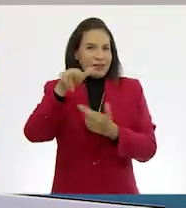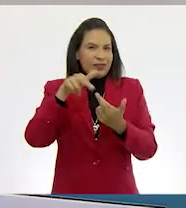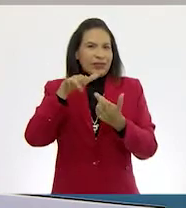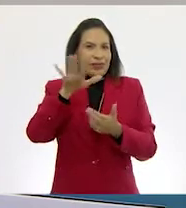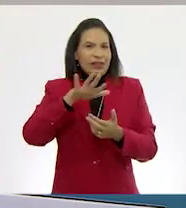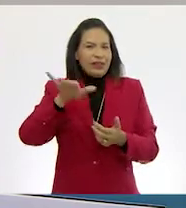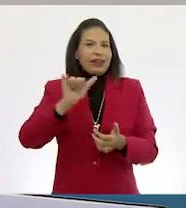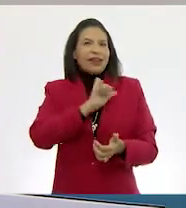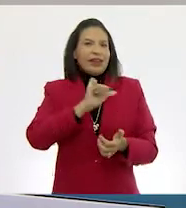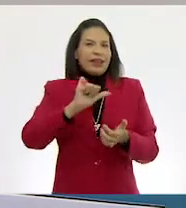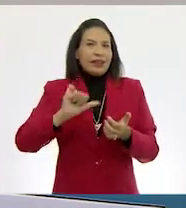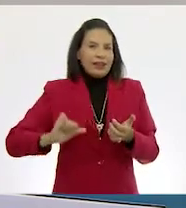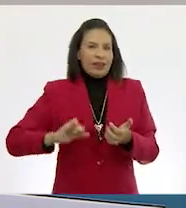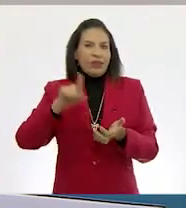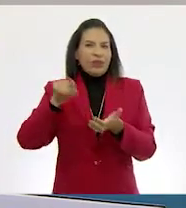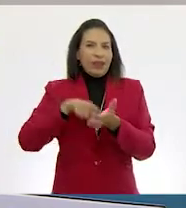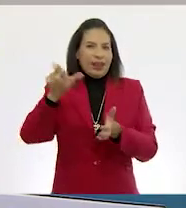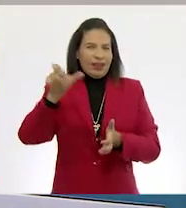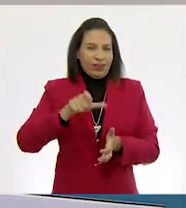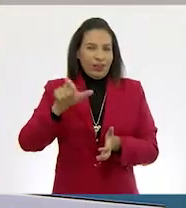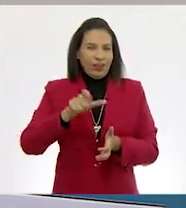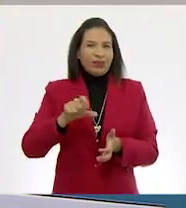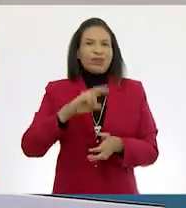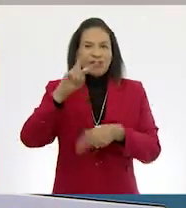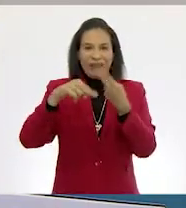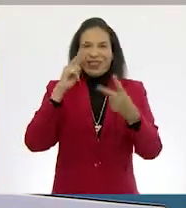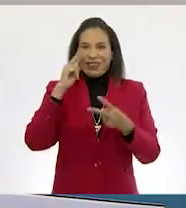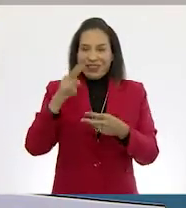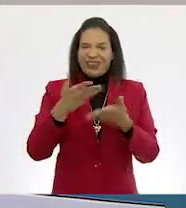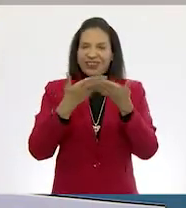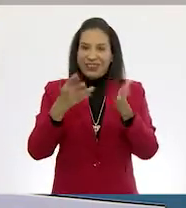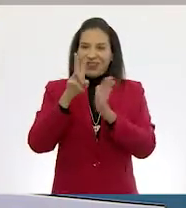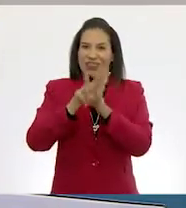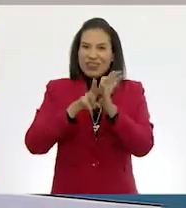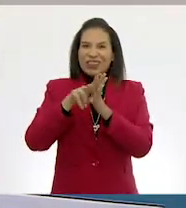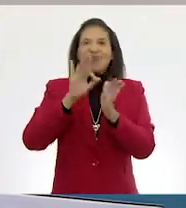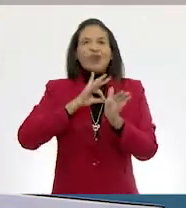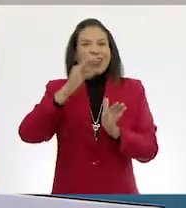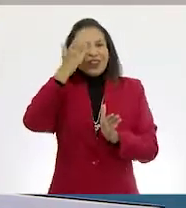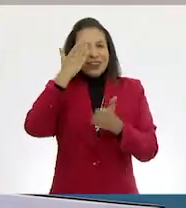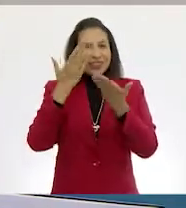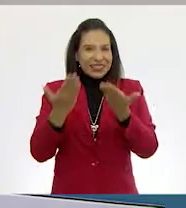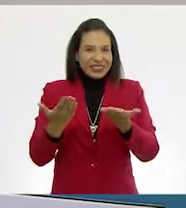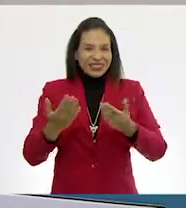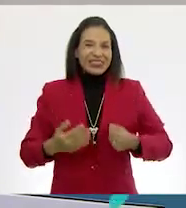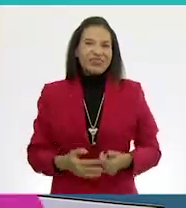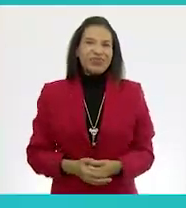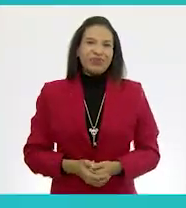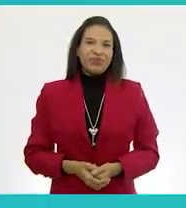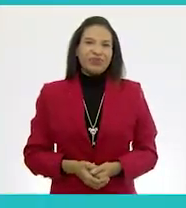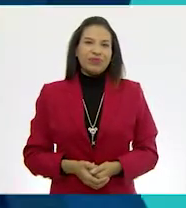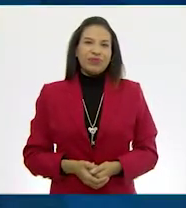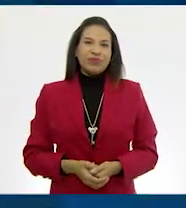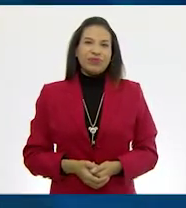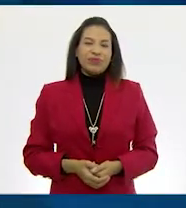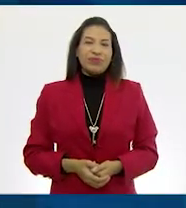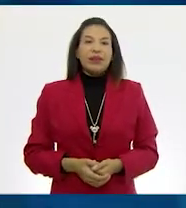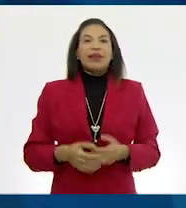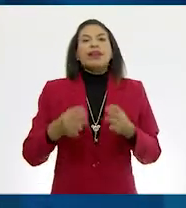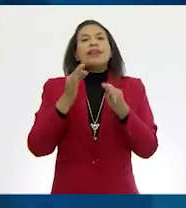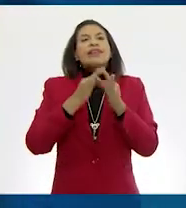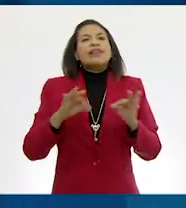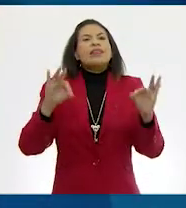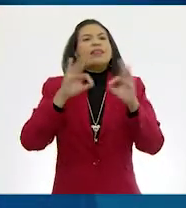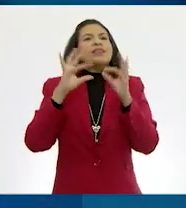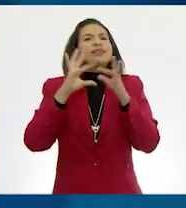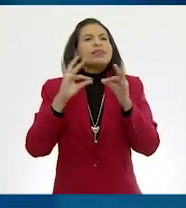alcaldía de xochimilco vamos a ver el siguiente vídeo para conocerlo que sería importante que